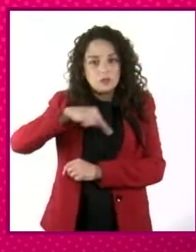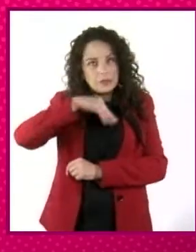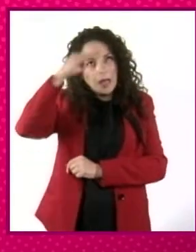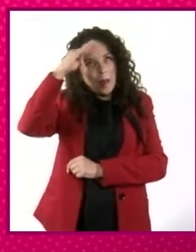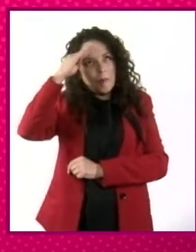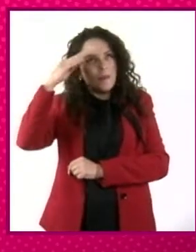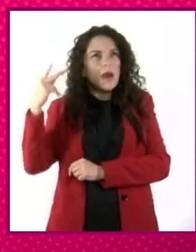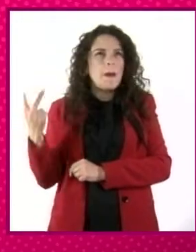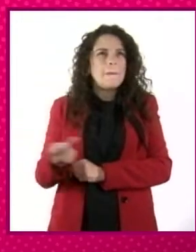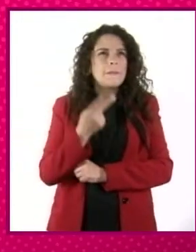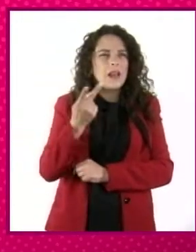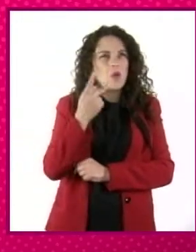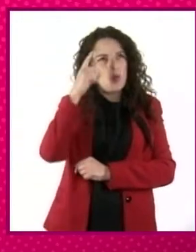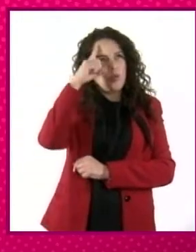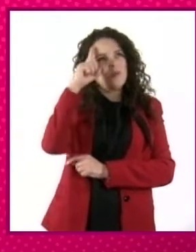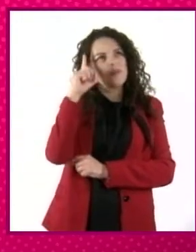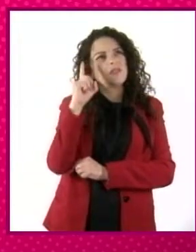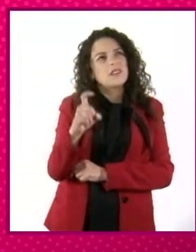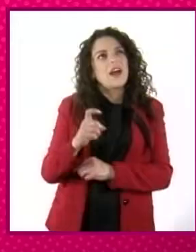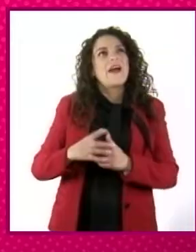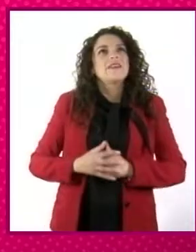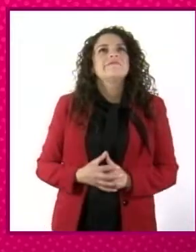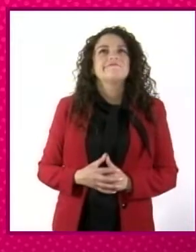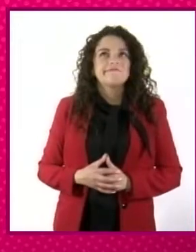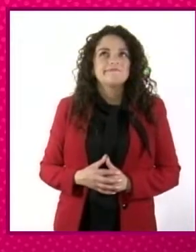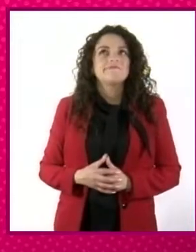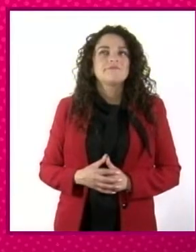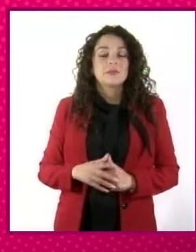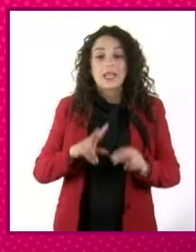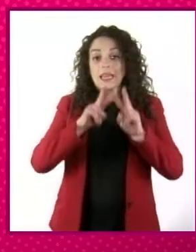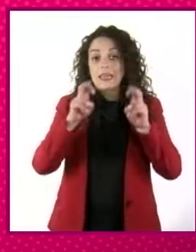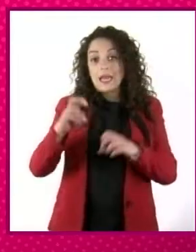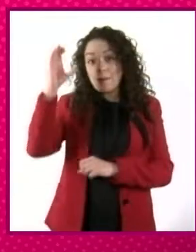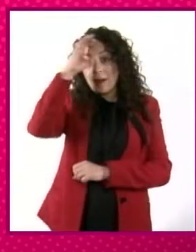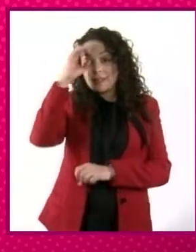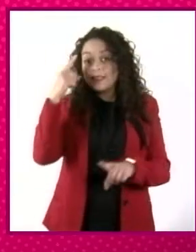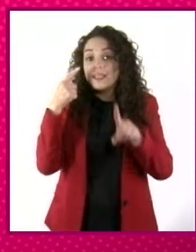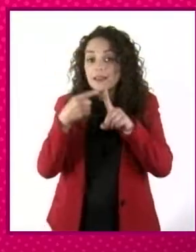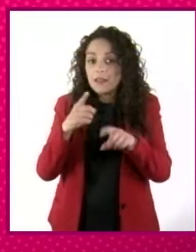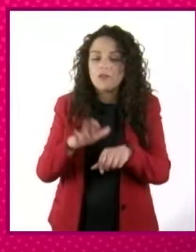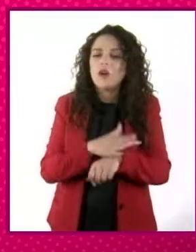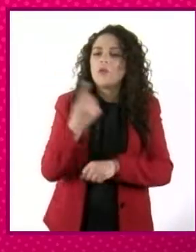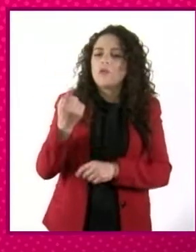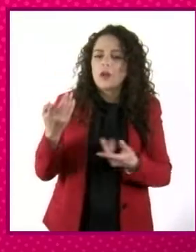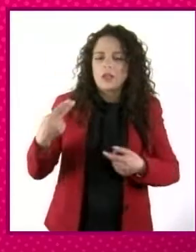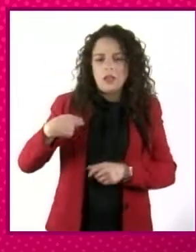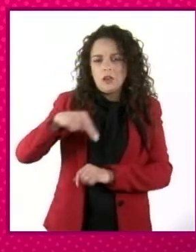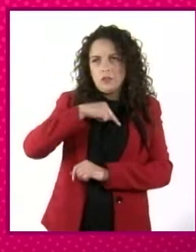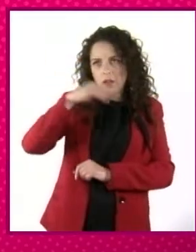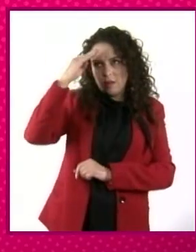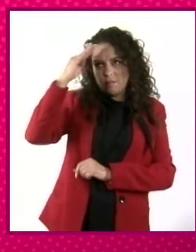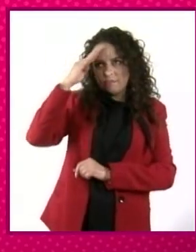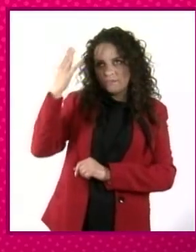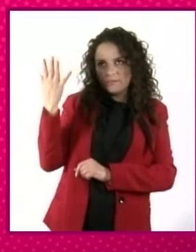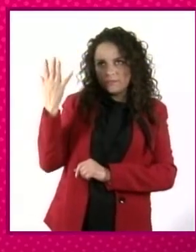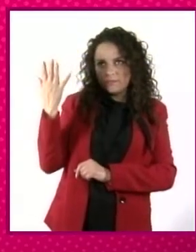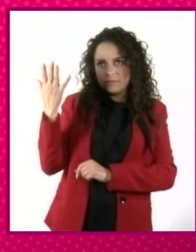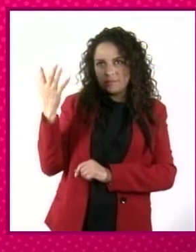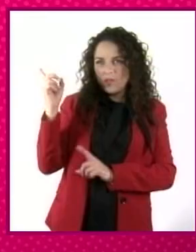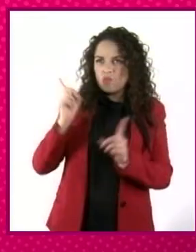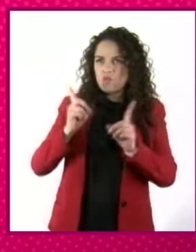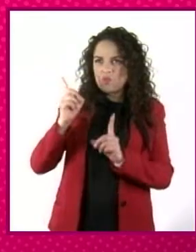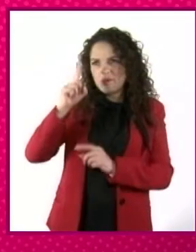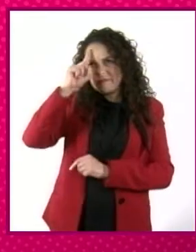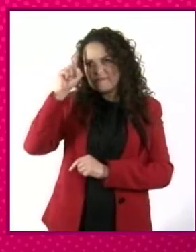hacer historia desde un terreno científico. ¿Por qué? Porque cuando nos preguntamos, lo siguiente es investigar. Y